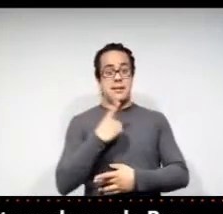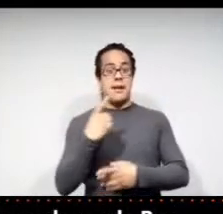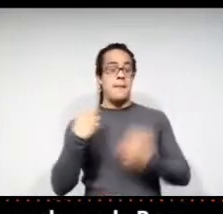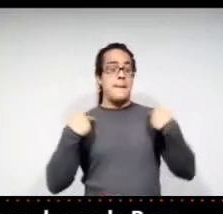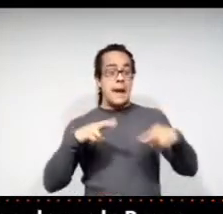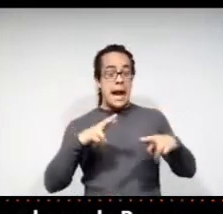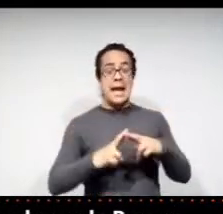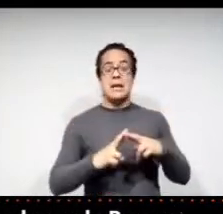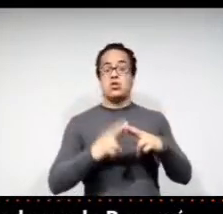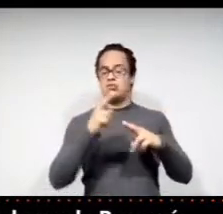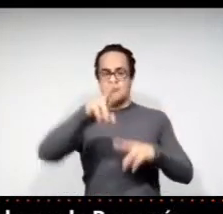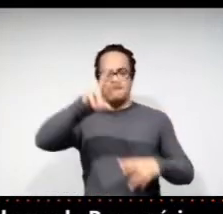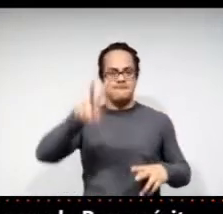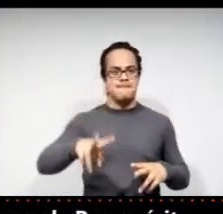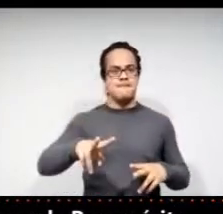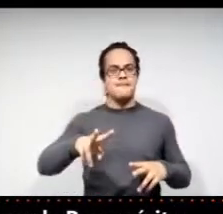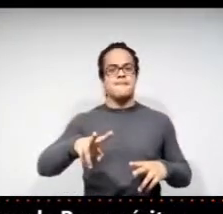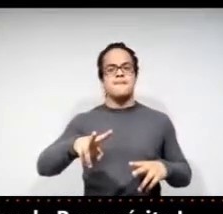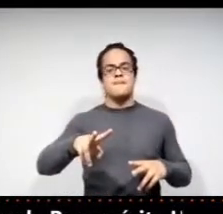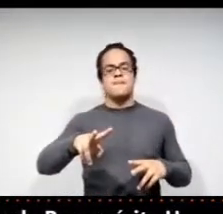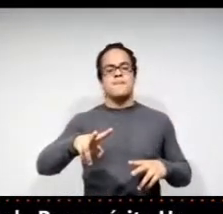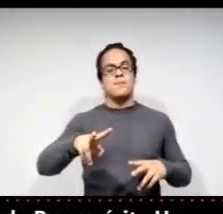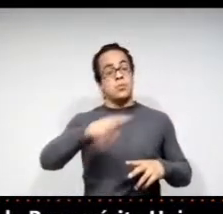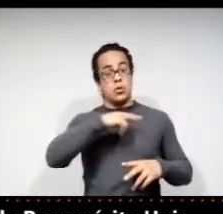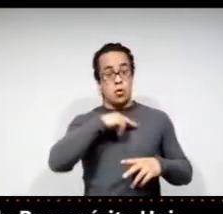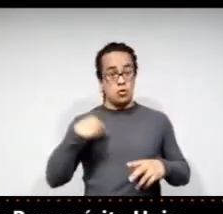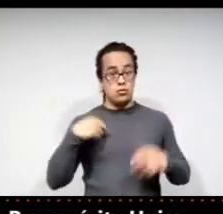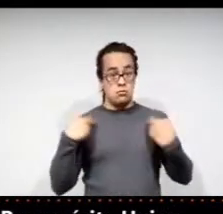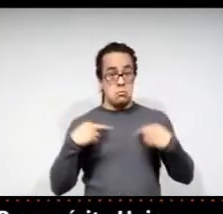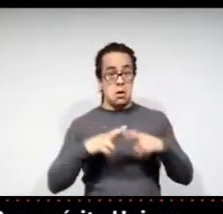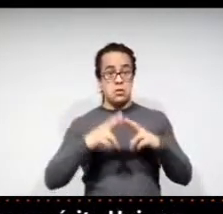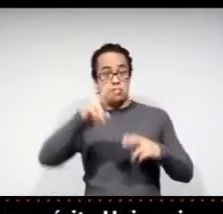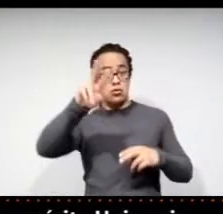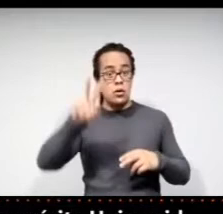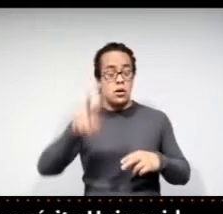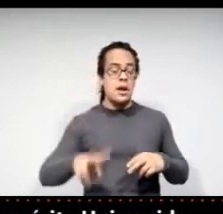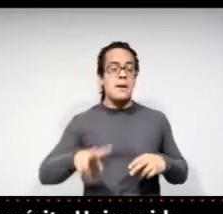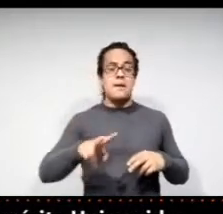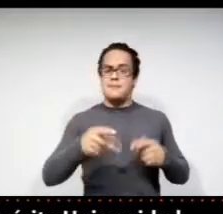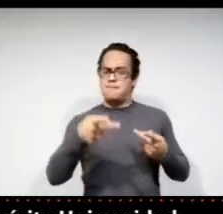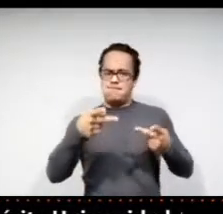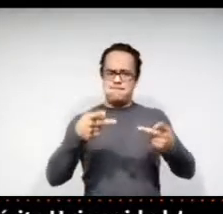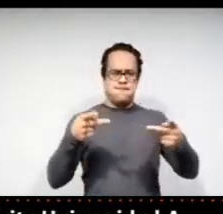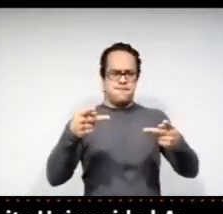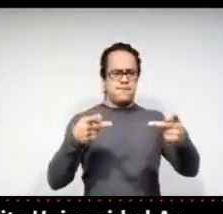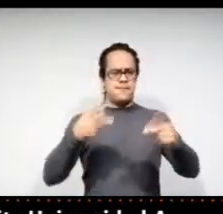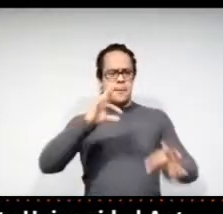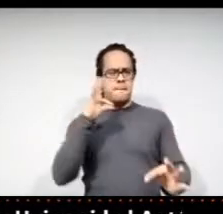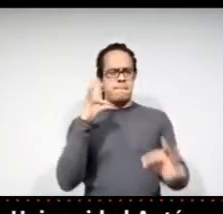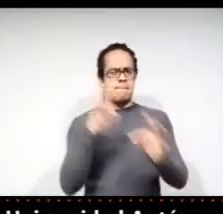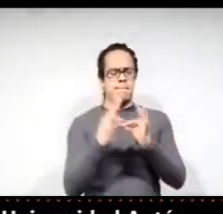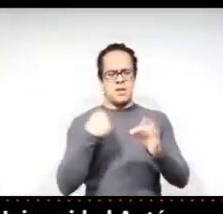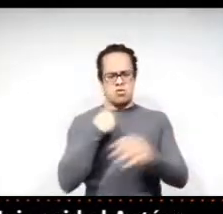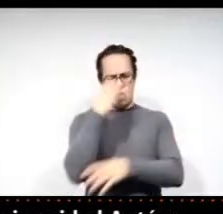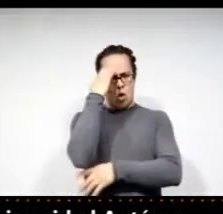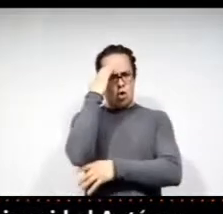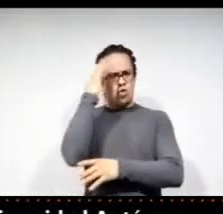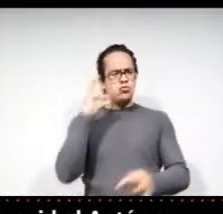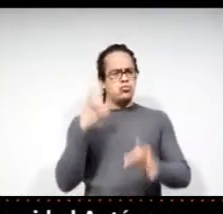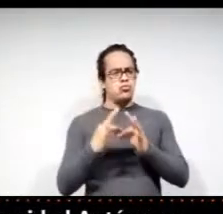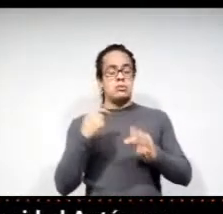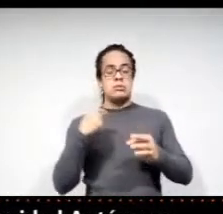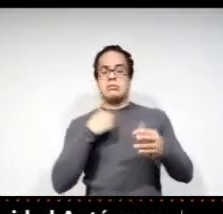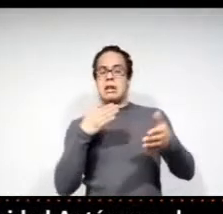tienen realmente que, tenemos realmente que estar preparados, conscientes de nuestras